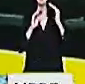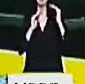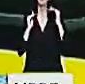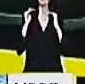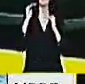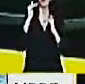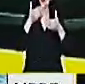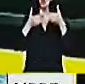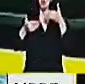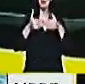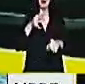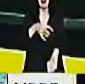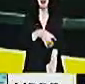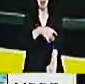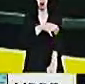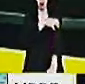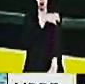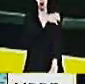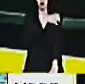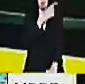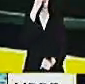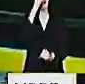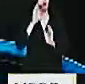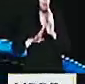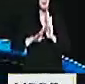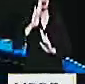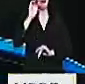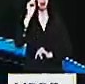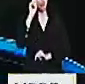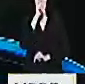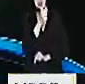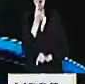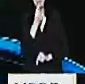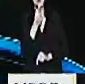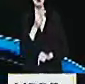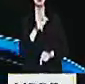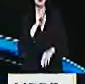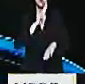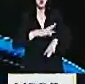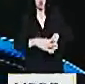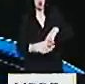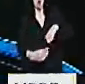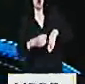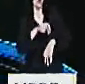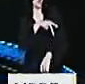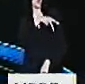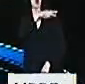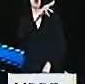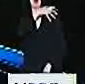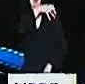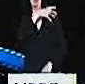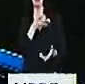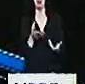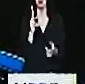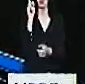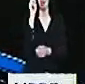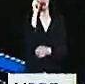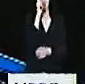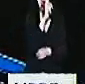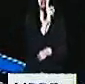las propias regiones, pero aún mucho más complejo de regiones extremas, uh-huh. Y sin duda formar con